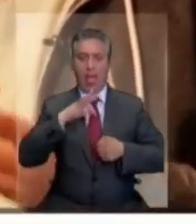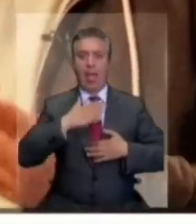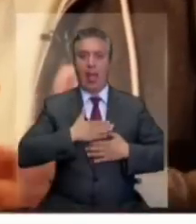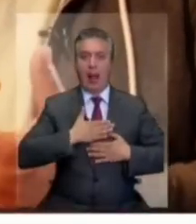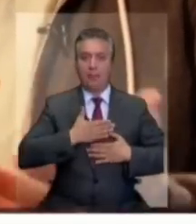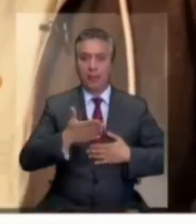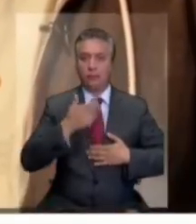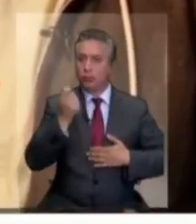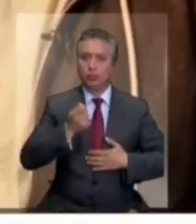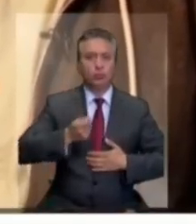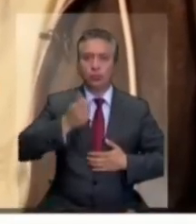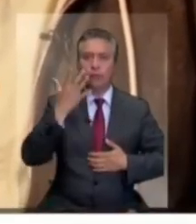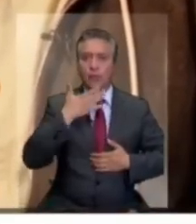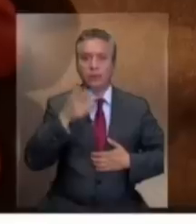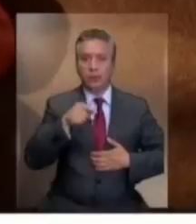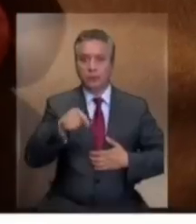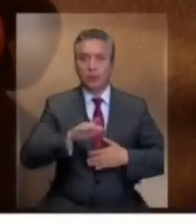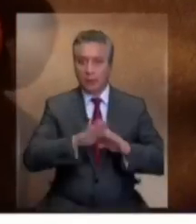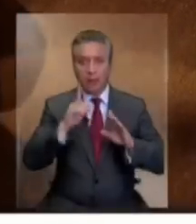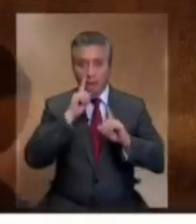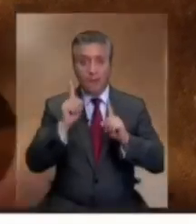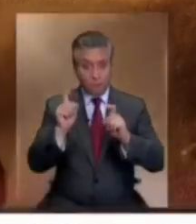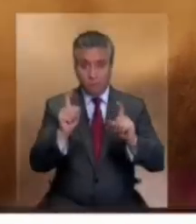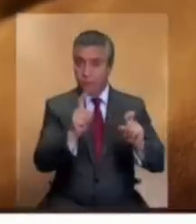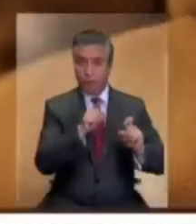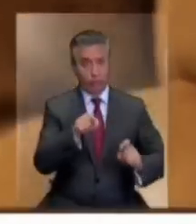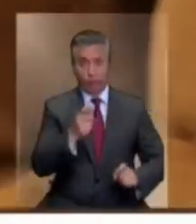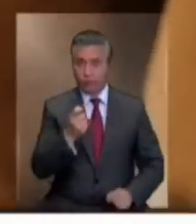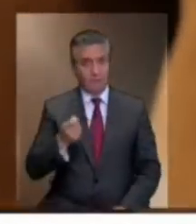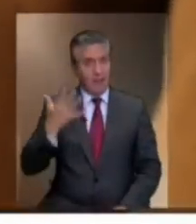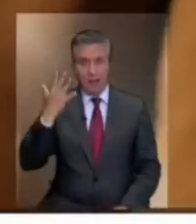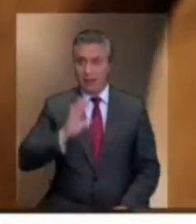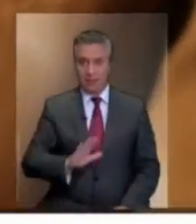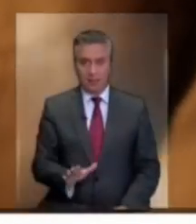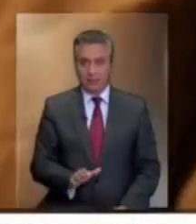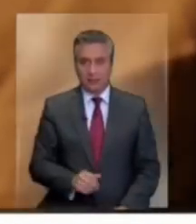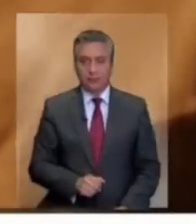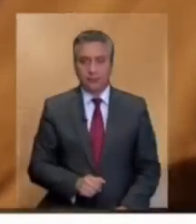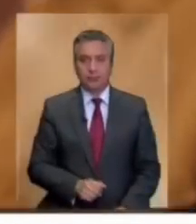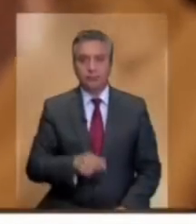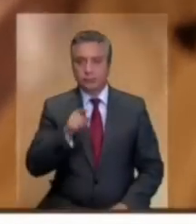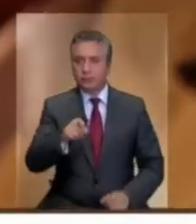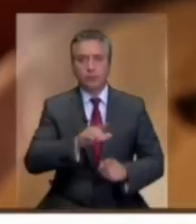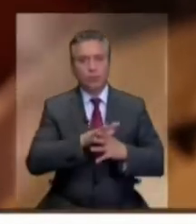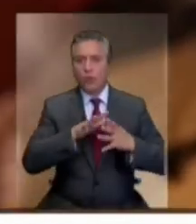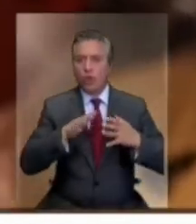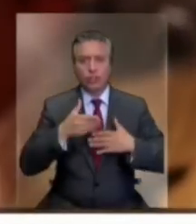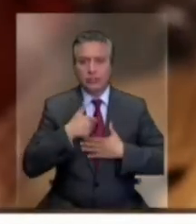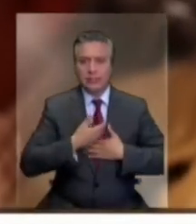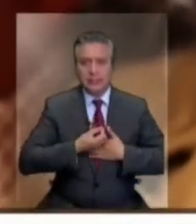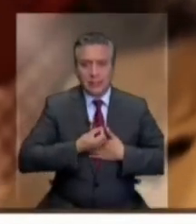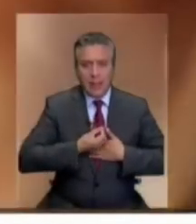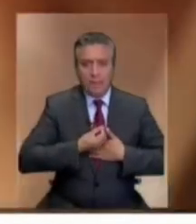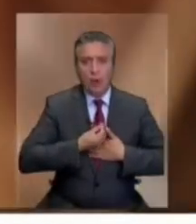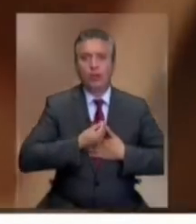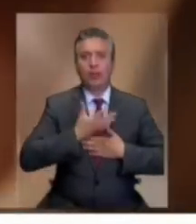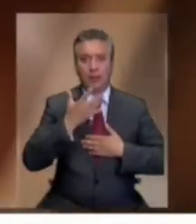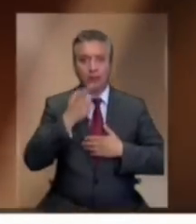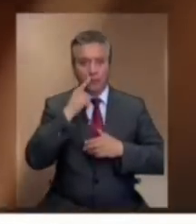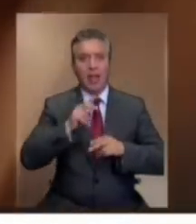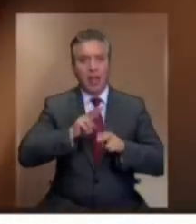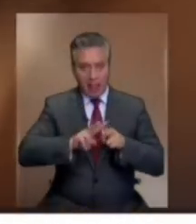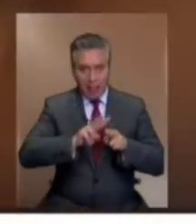Pero lo único valioso que tenemos son la fotos era muy emotivo era demasiado emotivo lo que lo que estaban